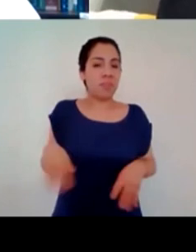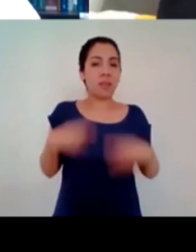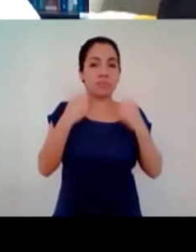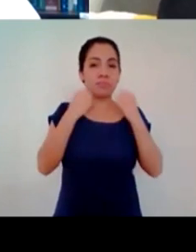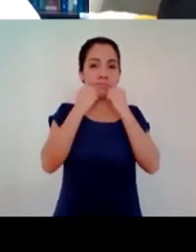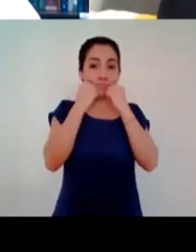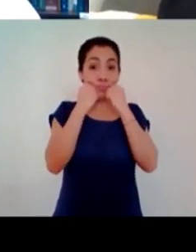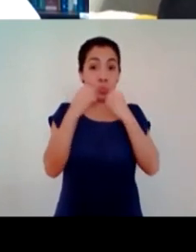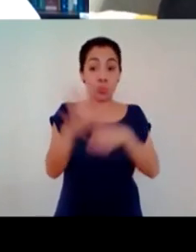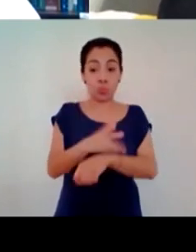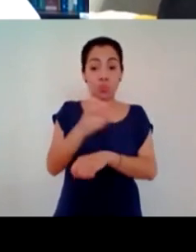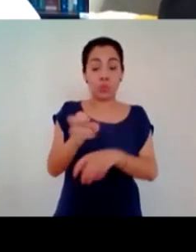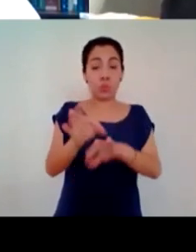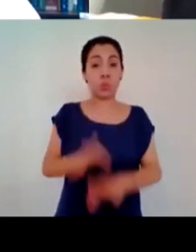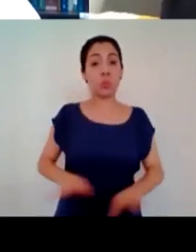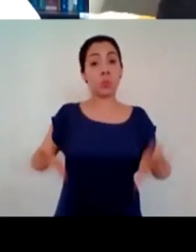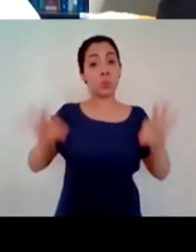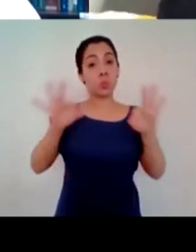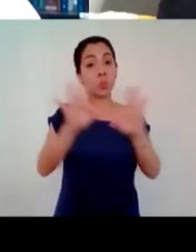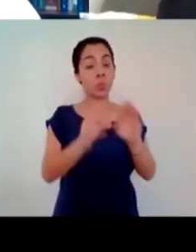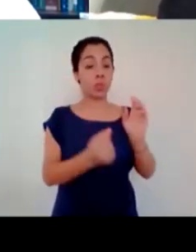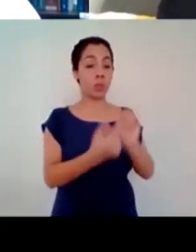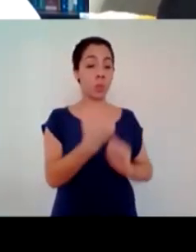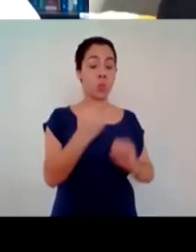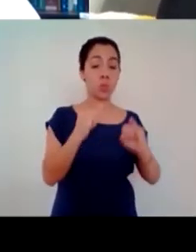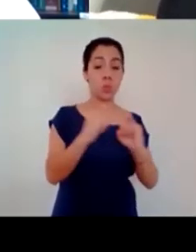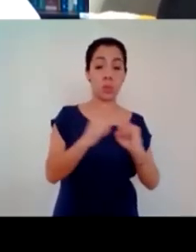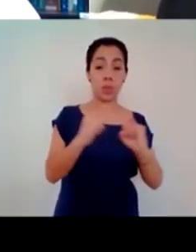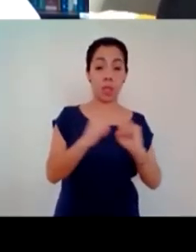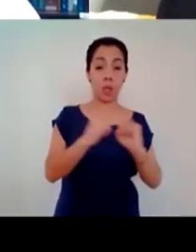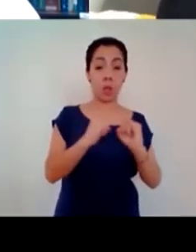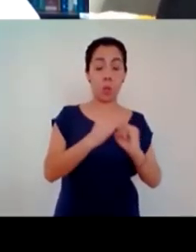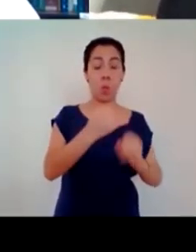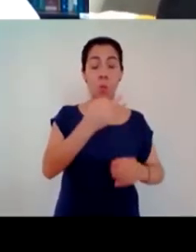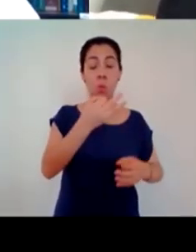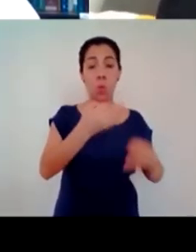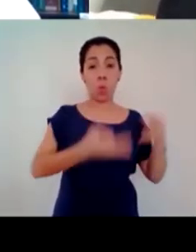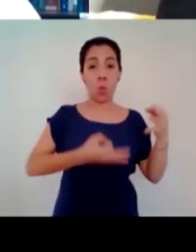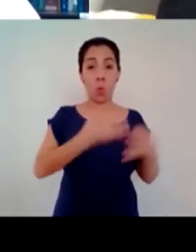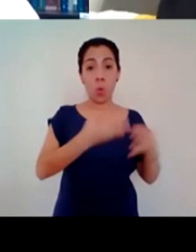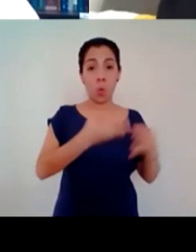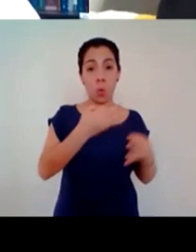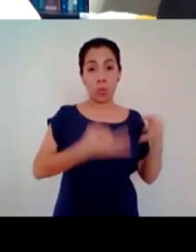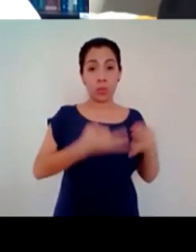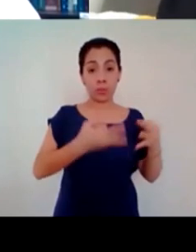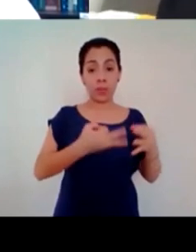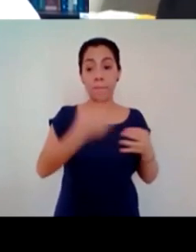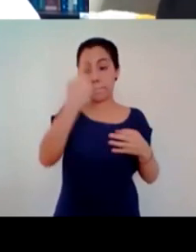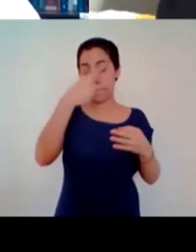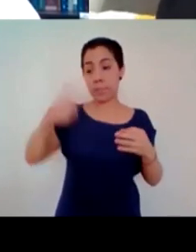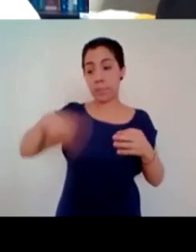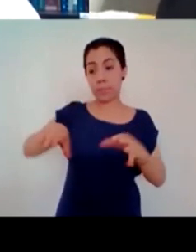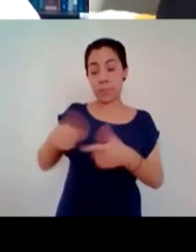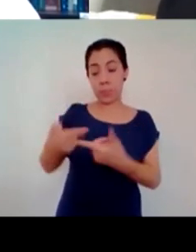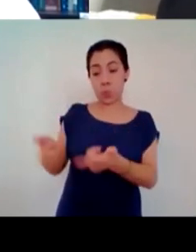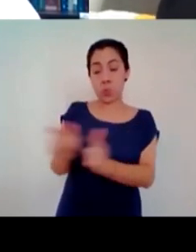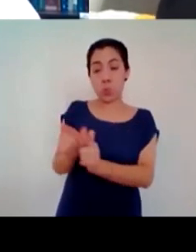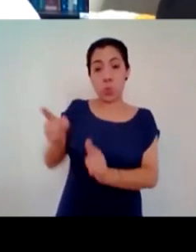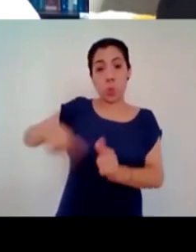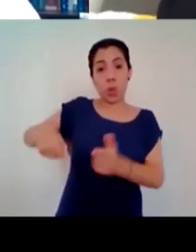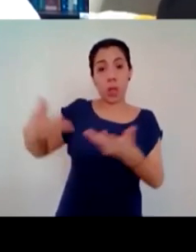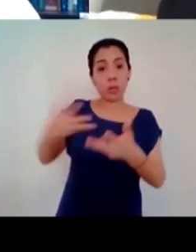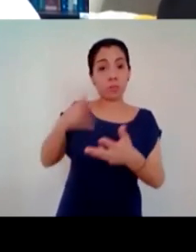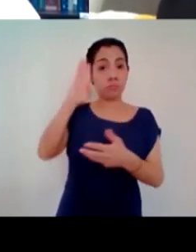judiciales, porque es una parte de esta estrato de la población que incurre en delitos.